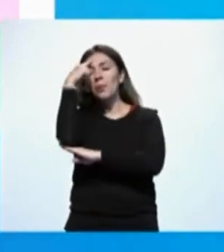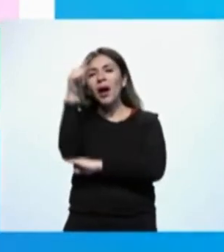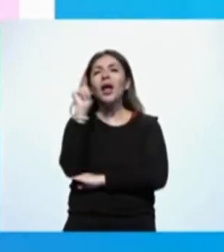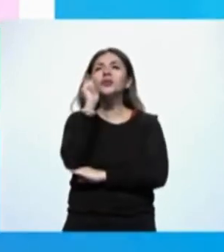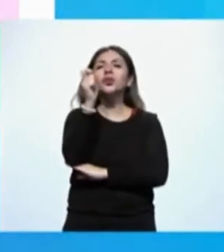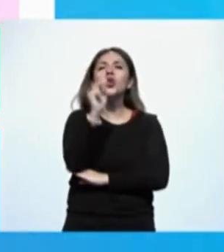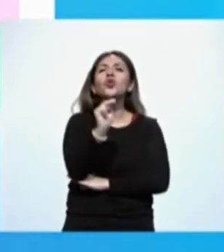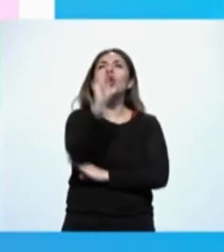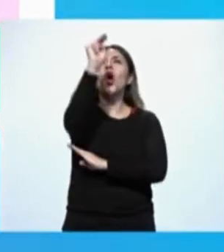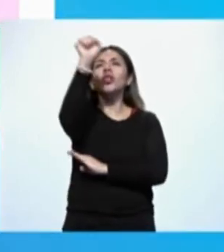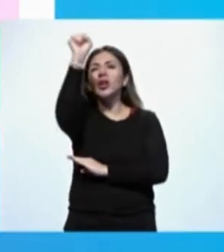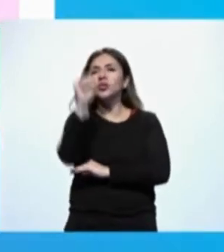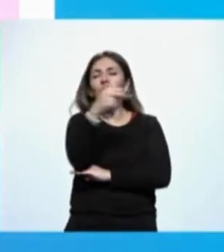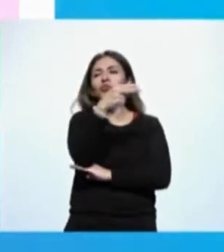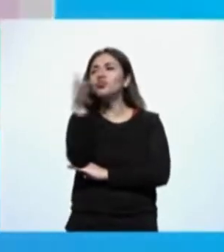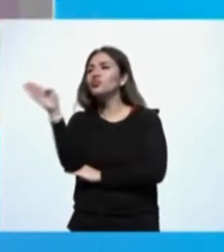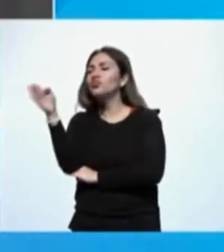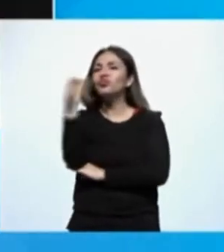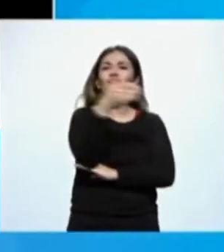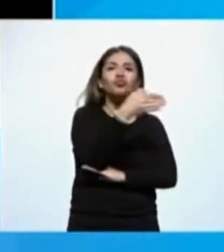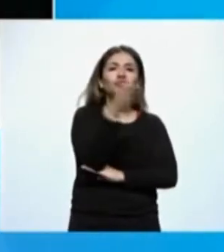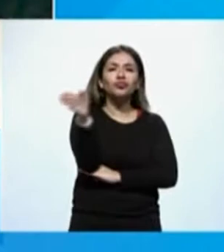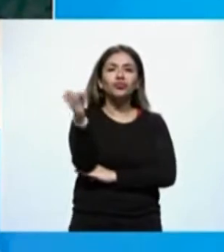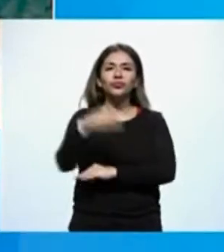un punto cardinal.